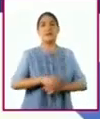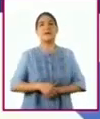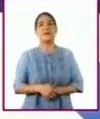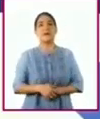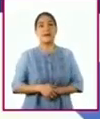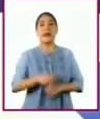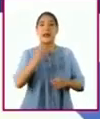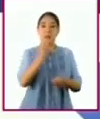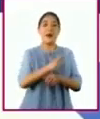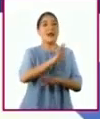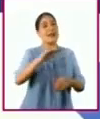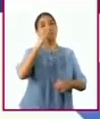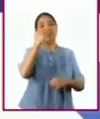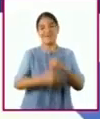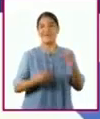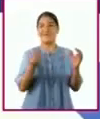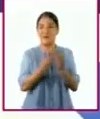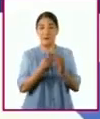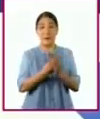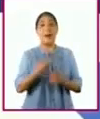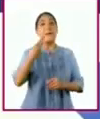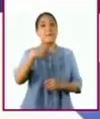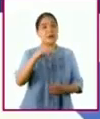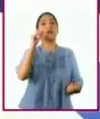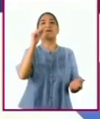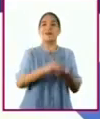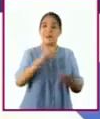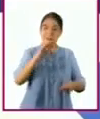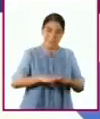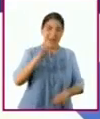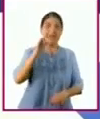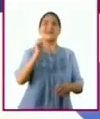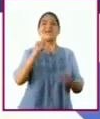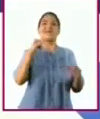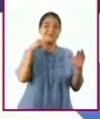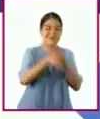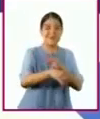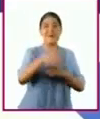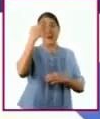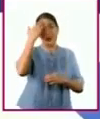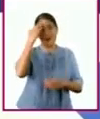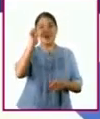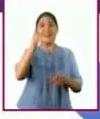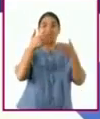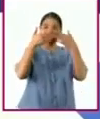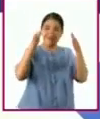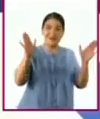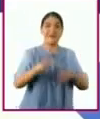Llegamos al final de nuestra sesión, pero todavía hay mucho que aprender y descubrir. Así que